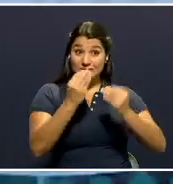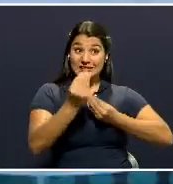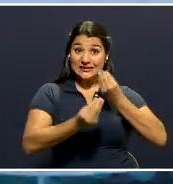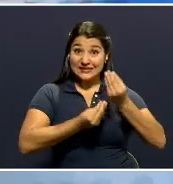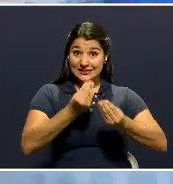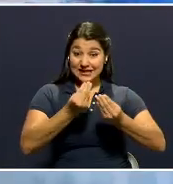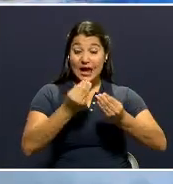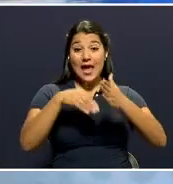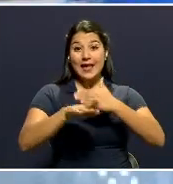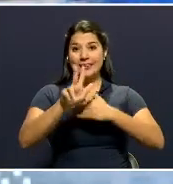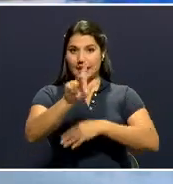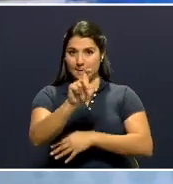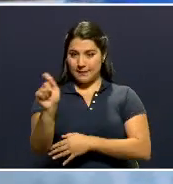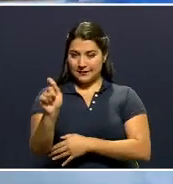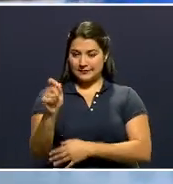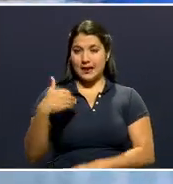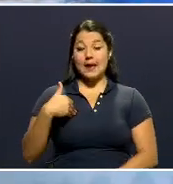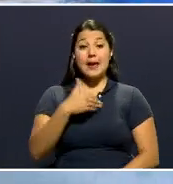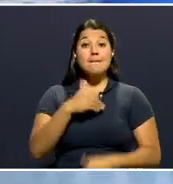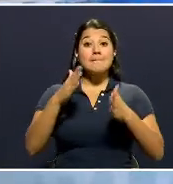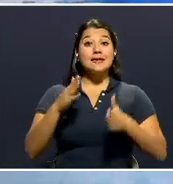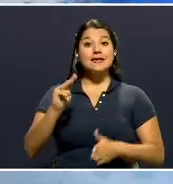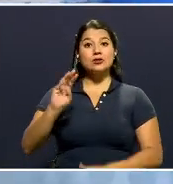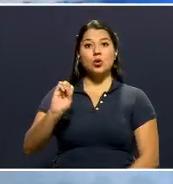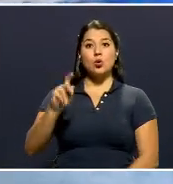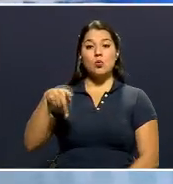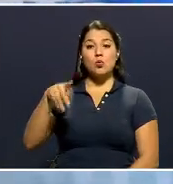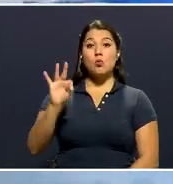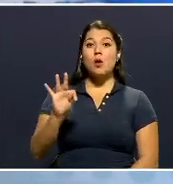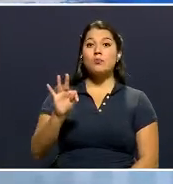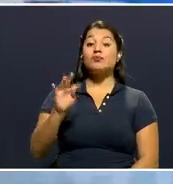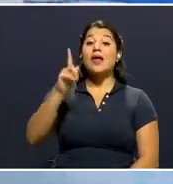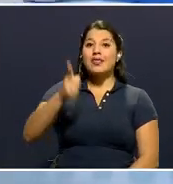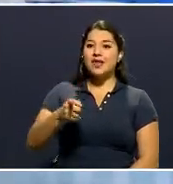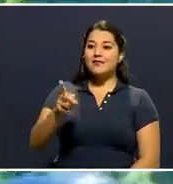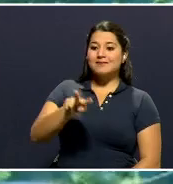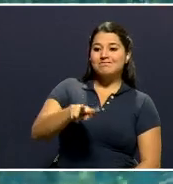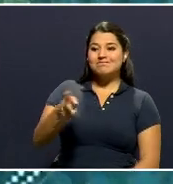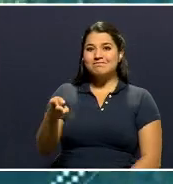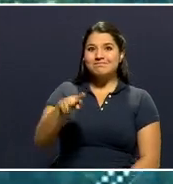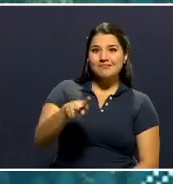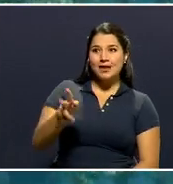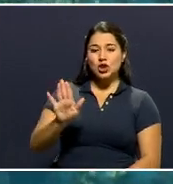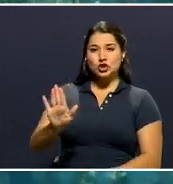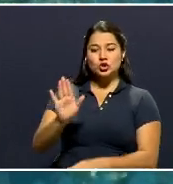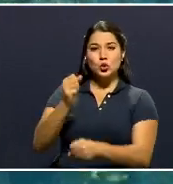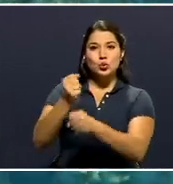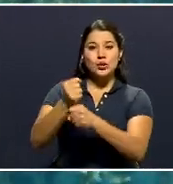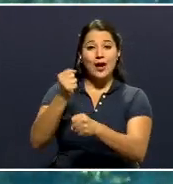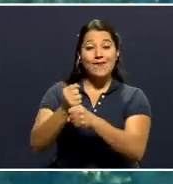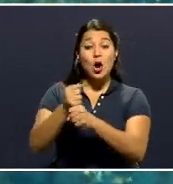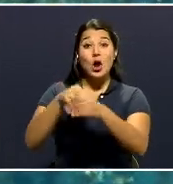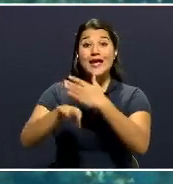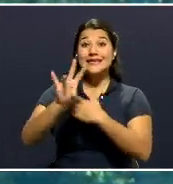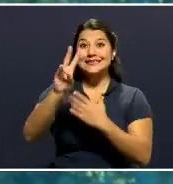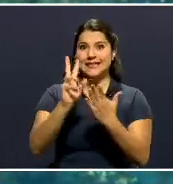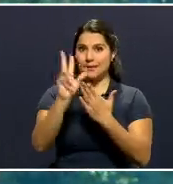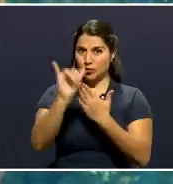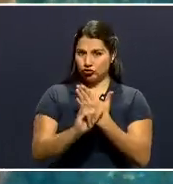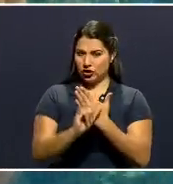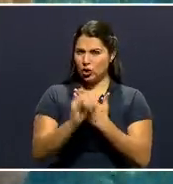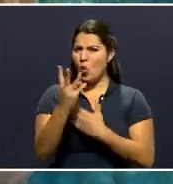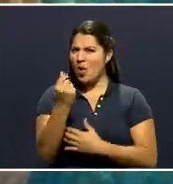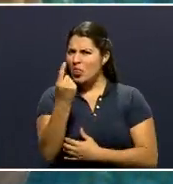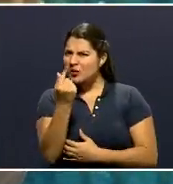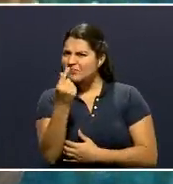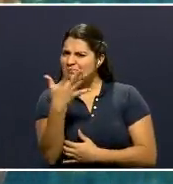El ministro del MOP deberá alternar su jerarquía y monitoreo en al menos 7 grandes proyectos viales en el país, valorados en casi $3.000